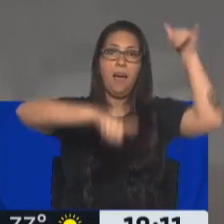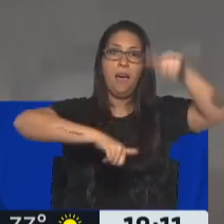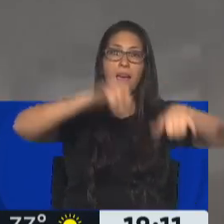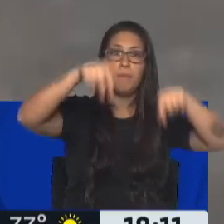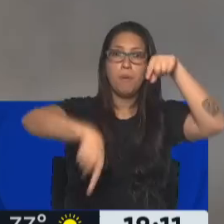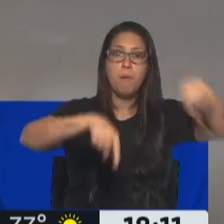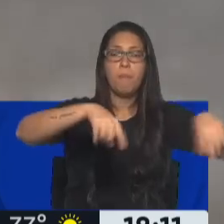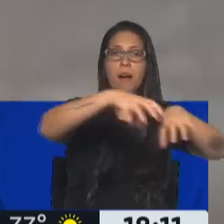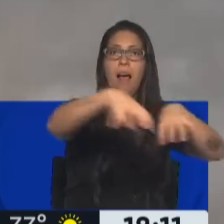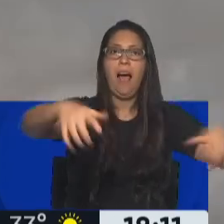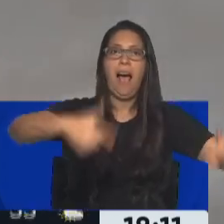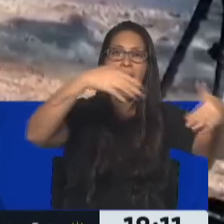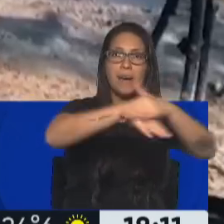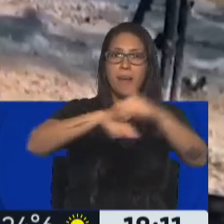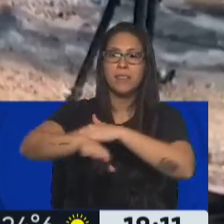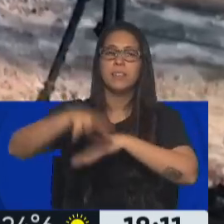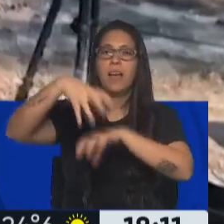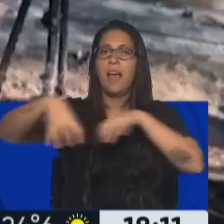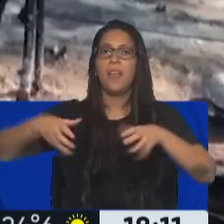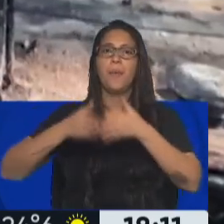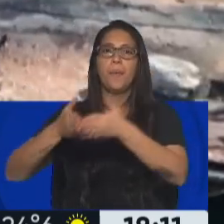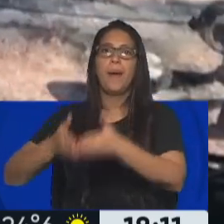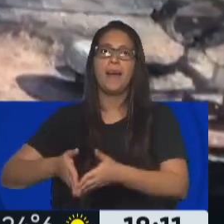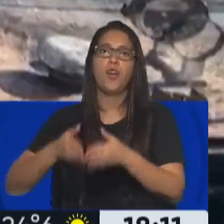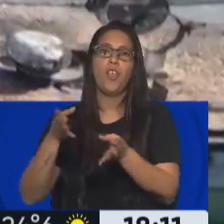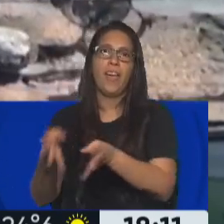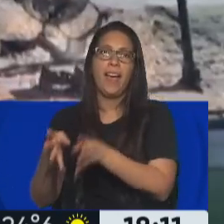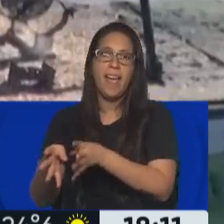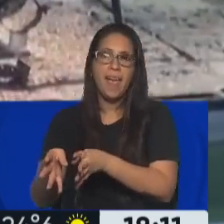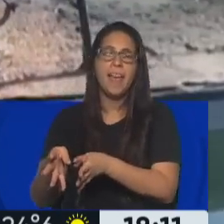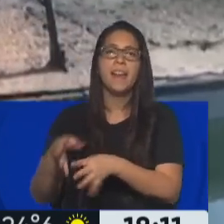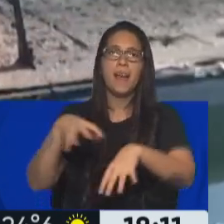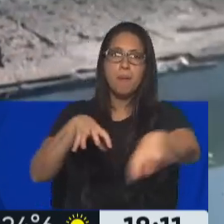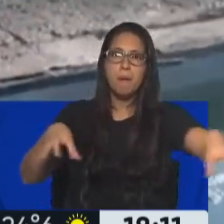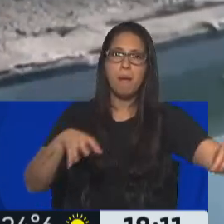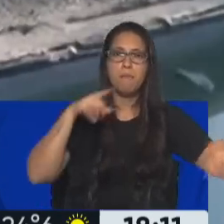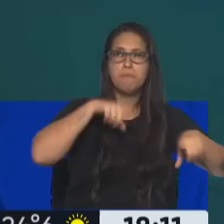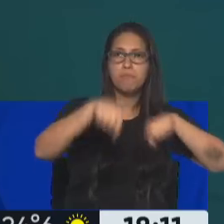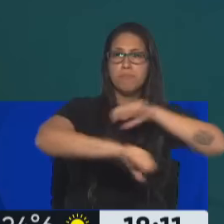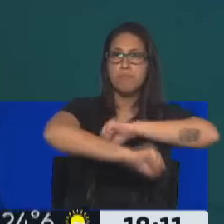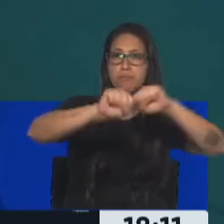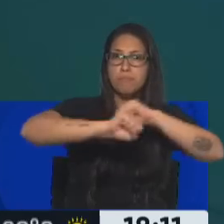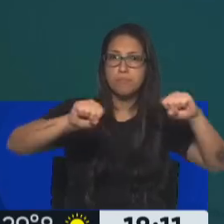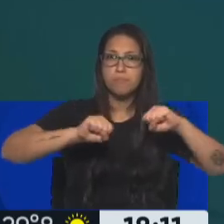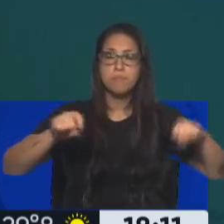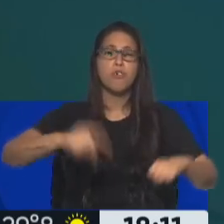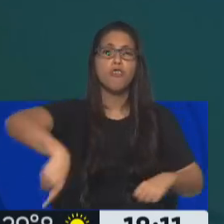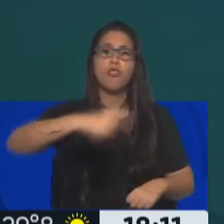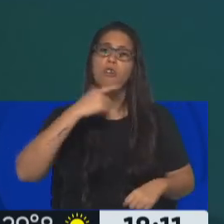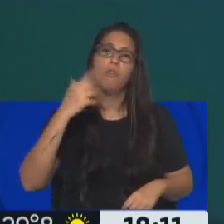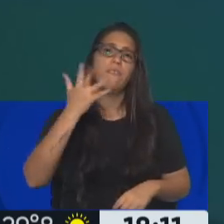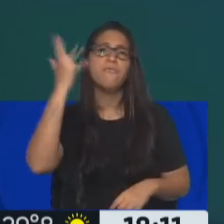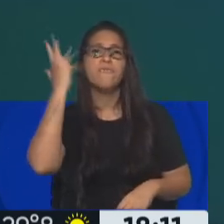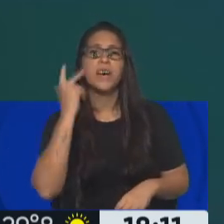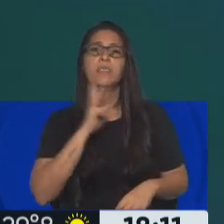depósitos de armas, sistemas antiaéreos y barcos de guerra sirios apostados en Latakia. Acciones que fueron denunciadas por Francia y